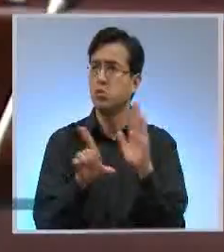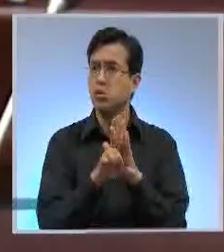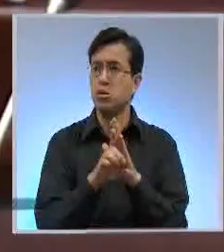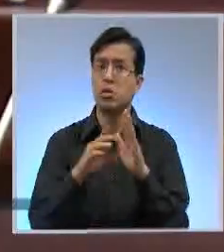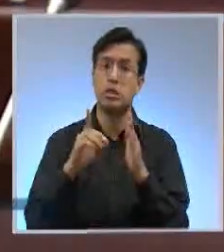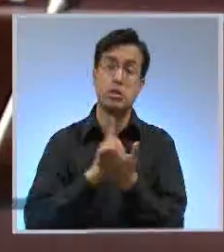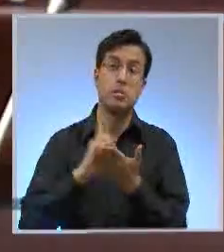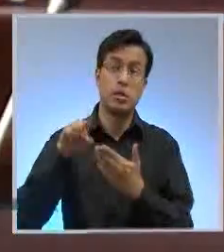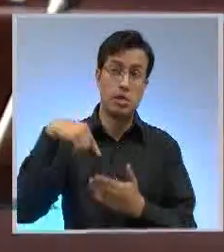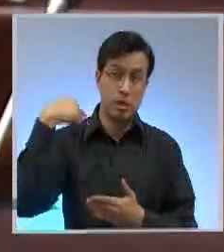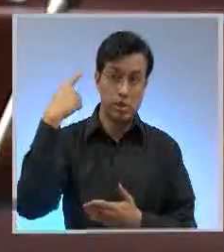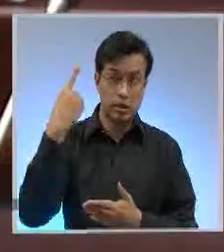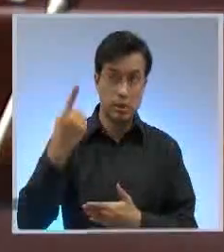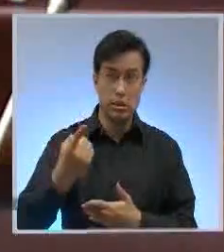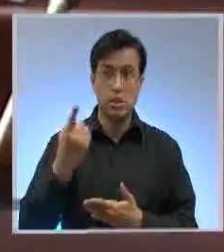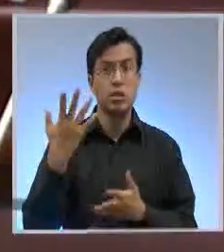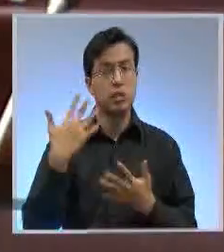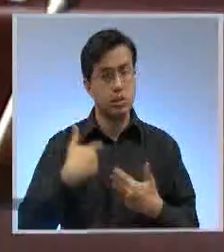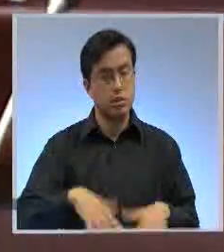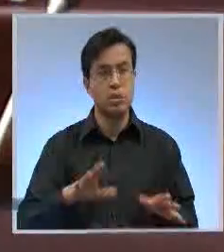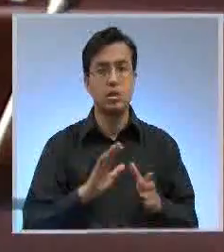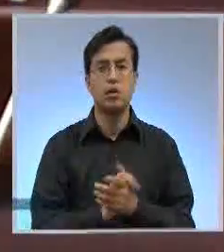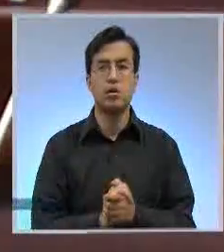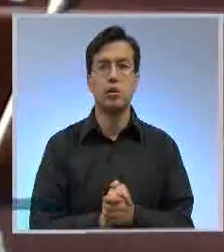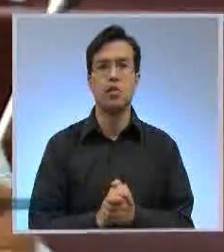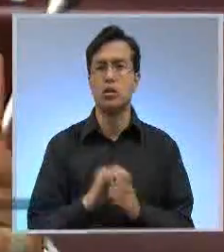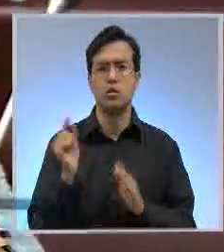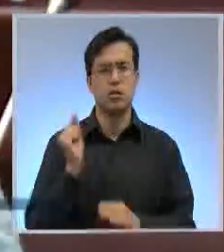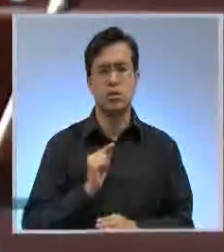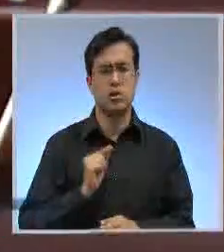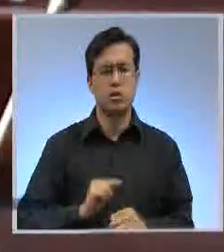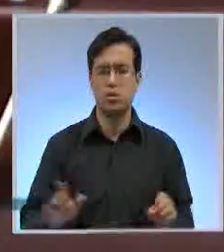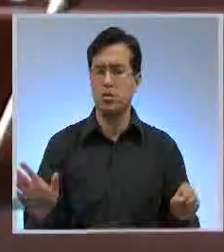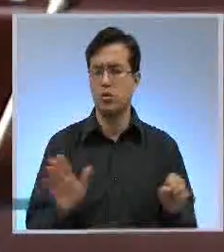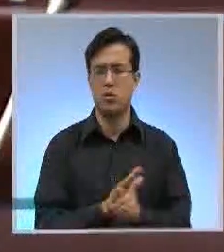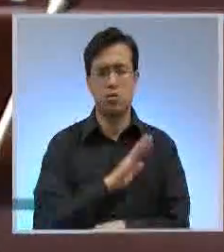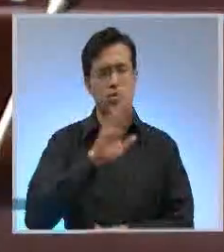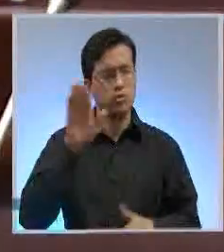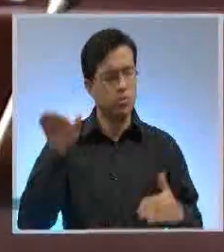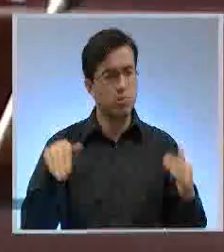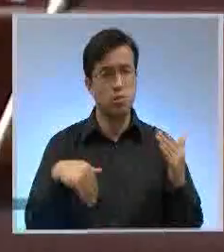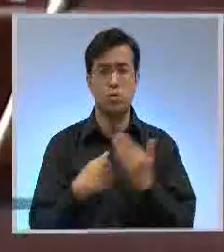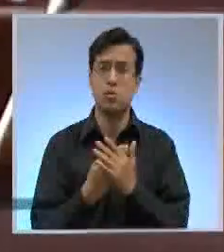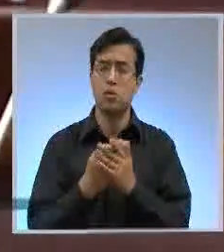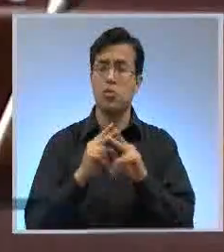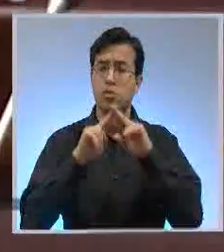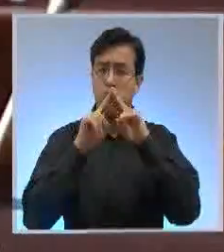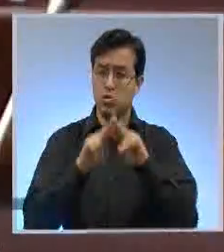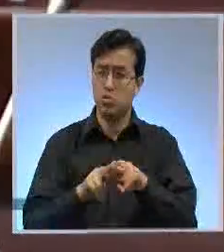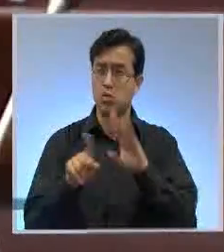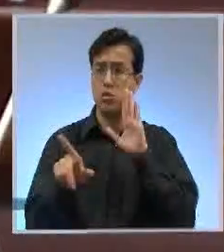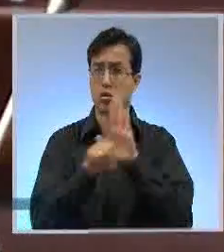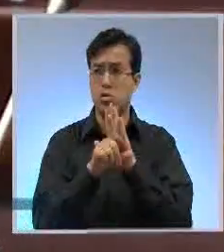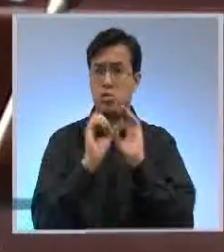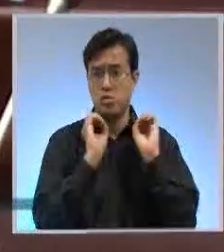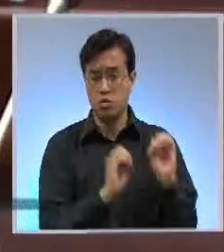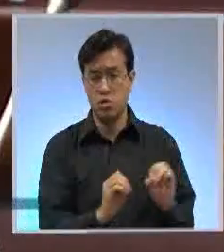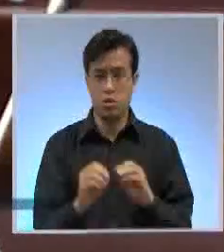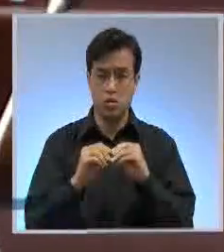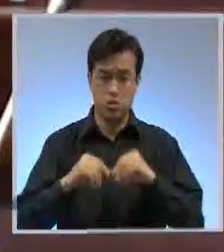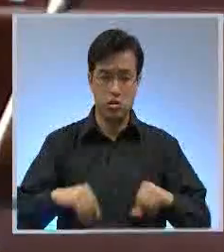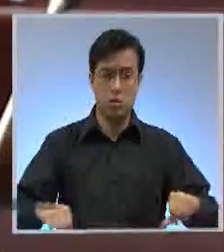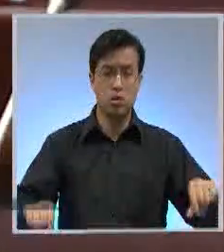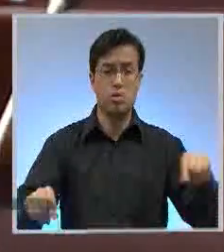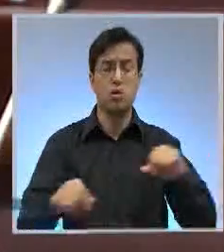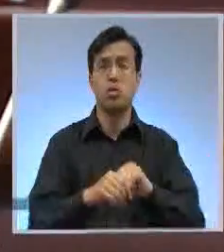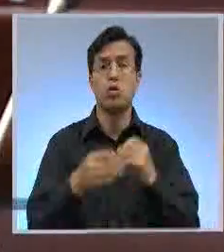entraría para la discusión de segundo debate, en segundo debate del proyecto de ley. ¿Y este insumo podría ser modificado? Este insumo podría ser